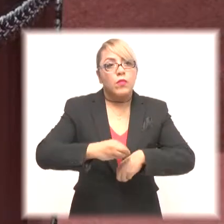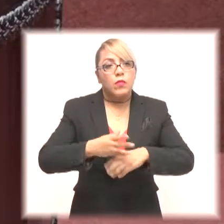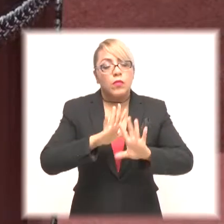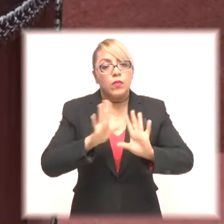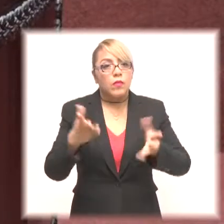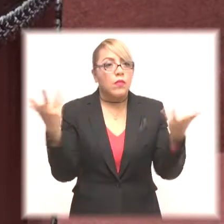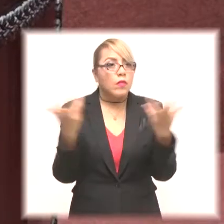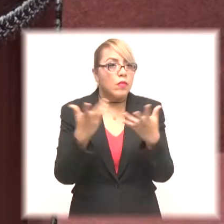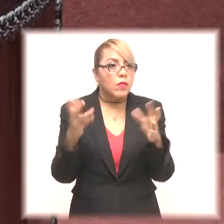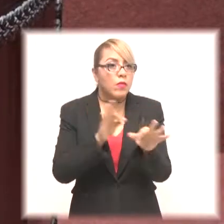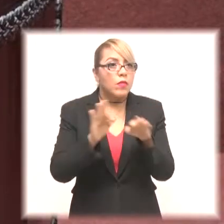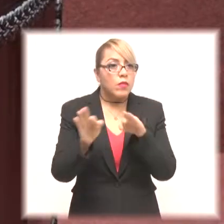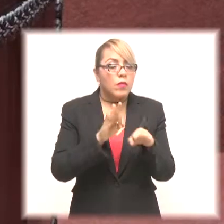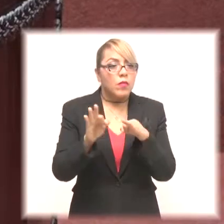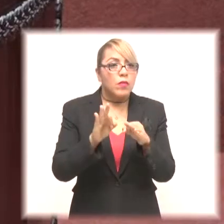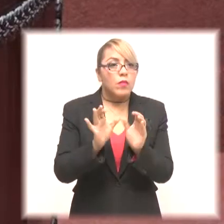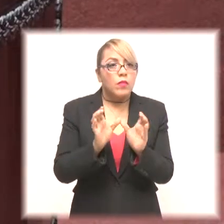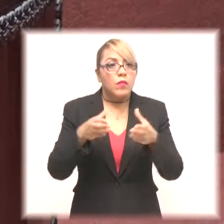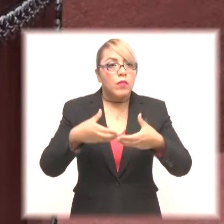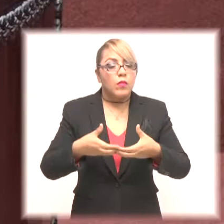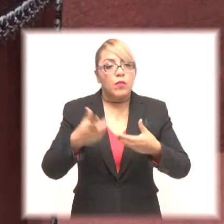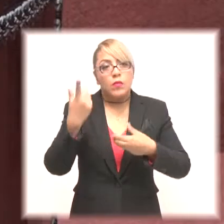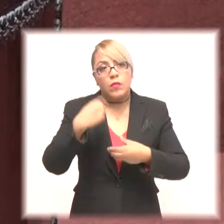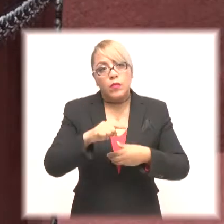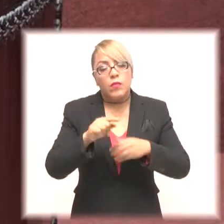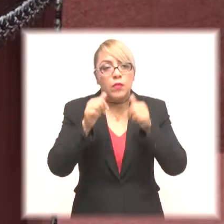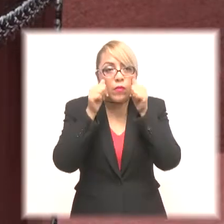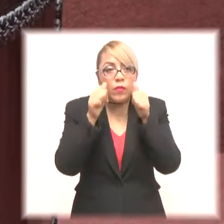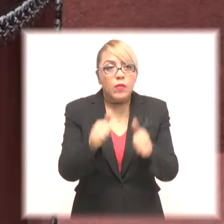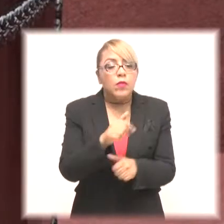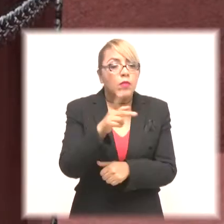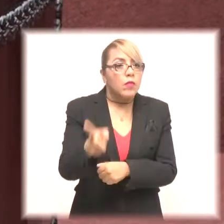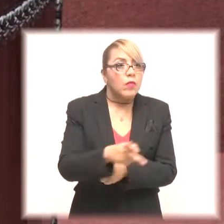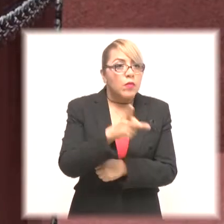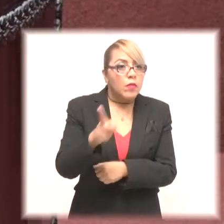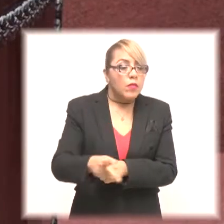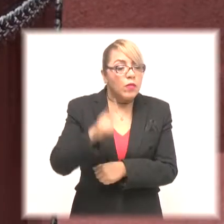pleno funcionamiento la Comisión Permanente de Atención a Pueblos y